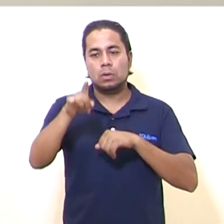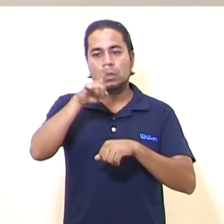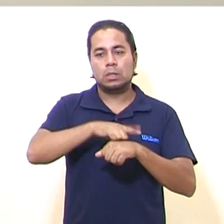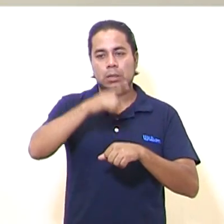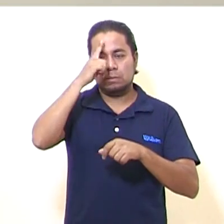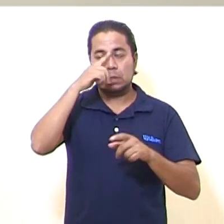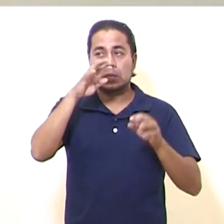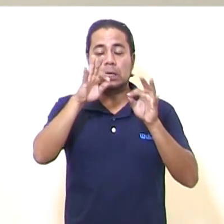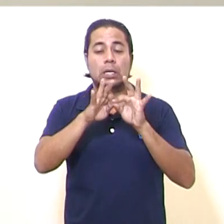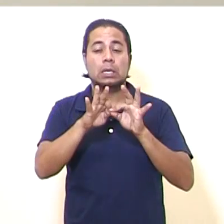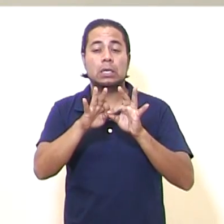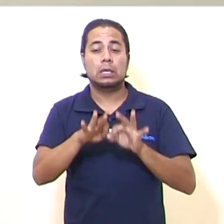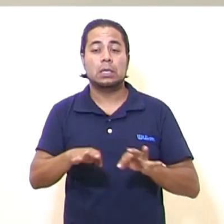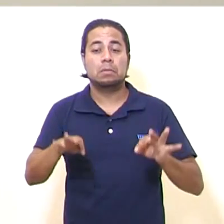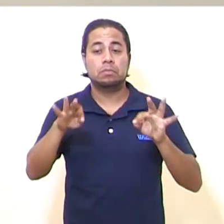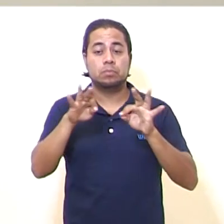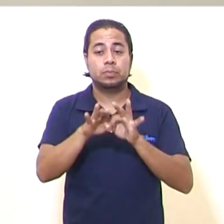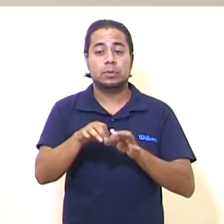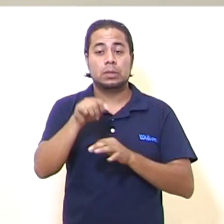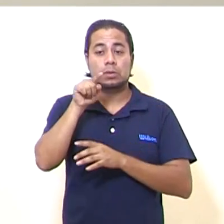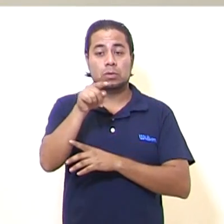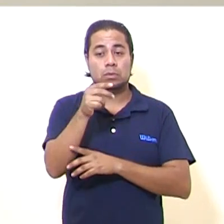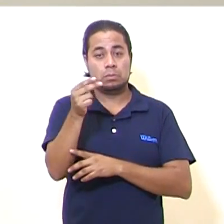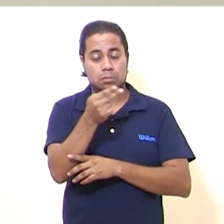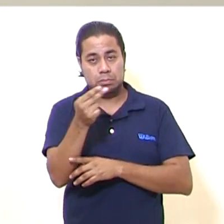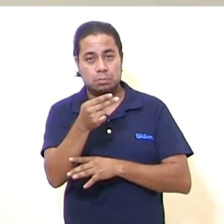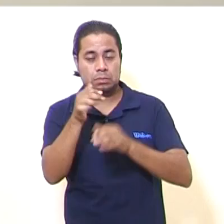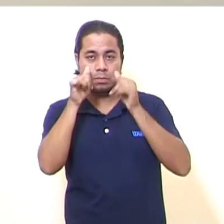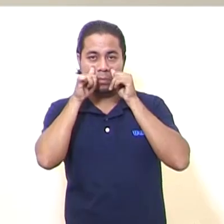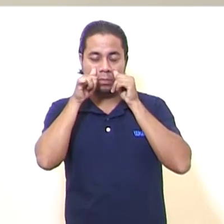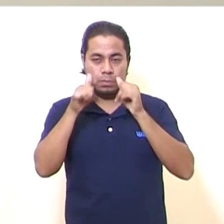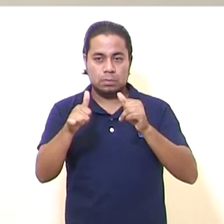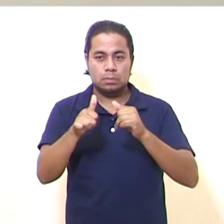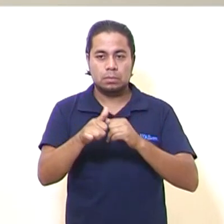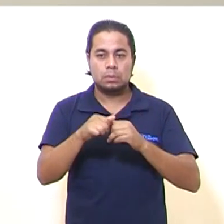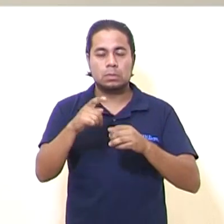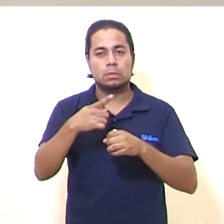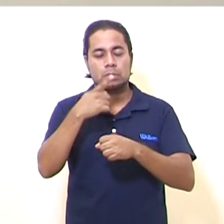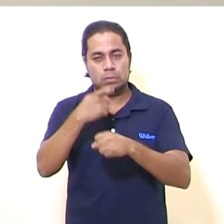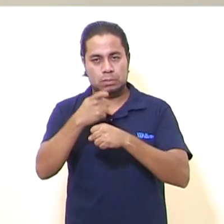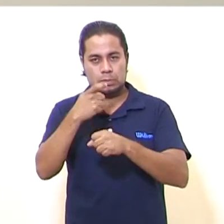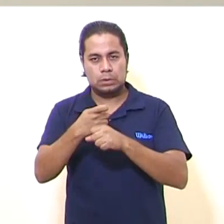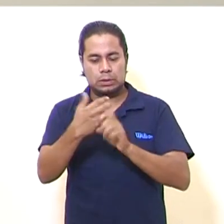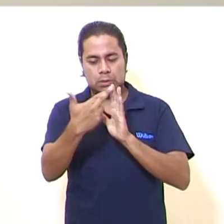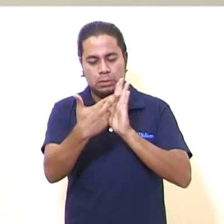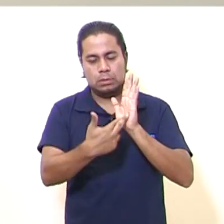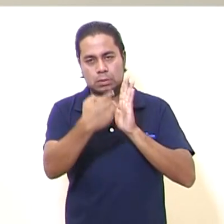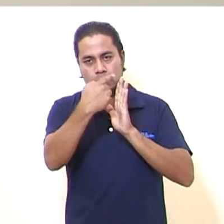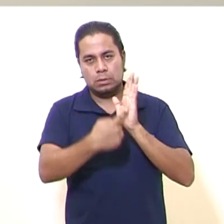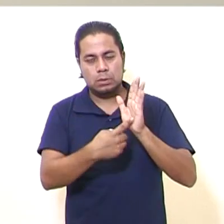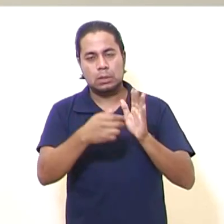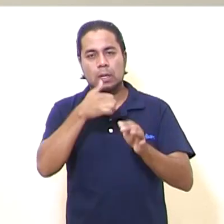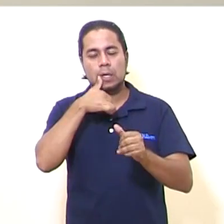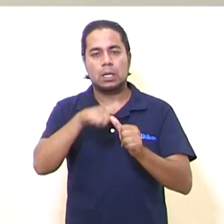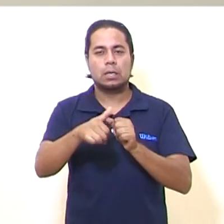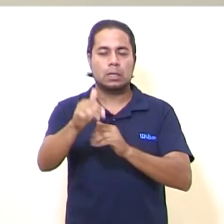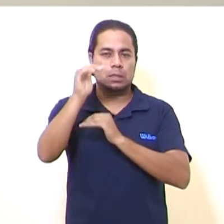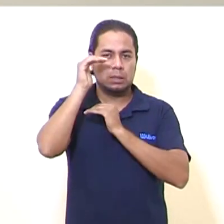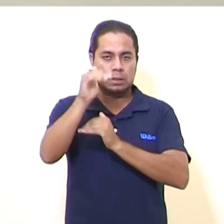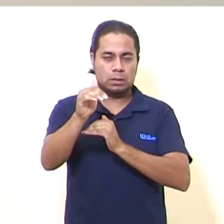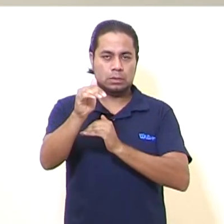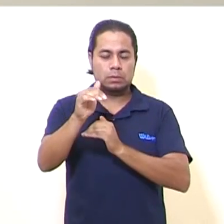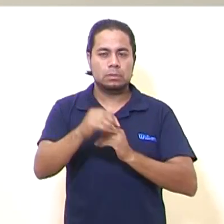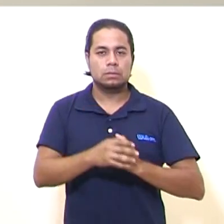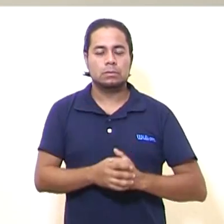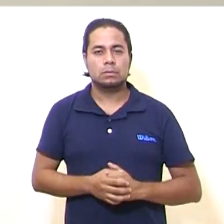sumamente importantes y que es necesario que las tomemos en cuenta. La primera es que las letras mayúsculas